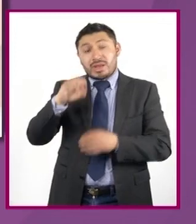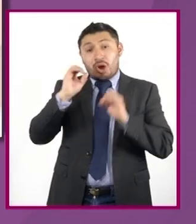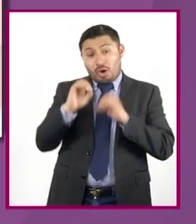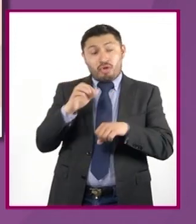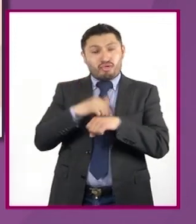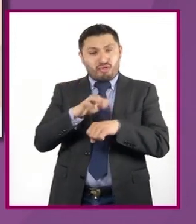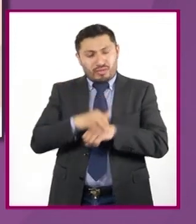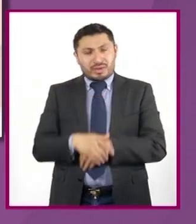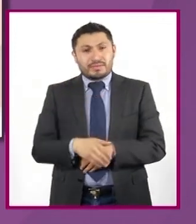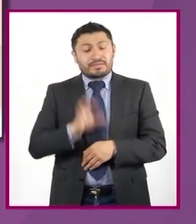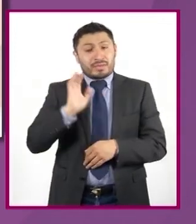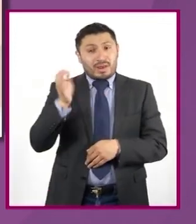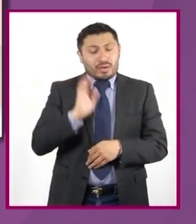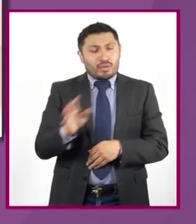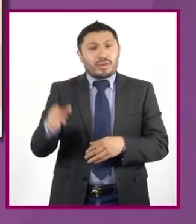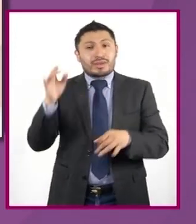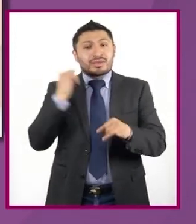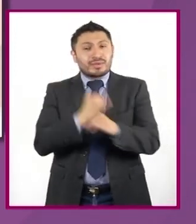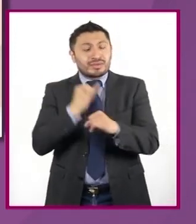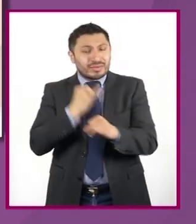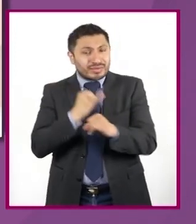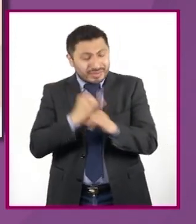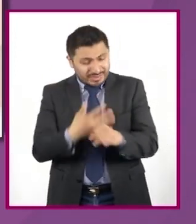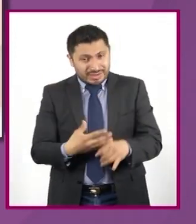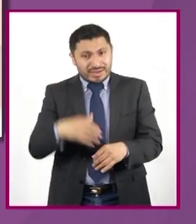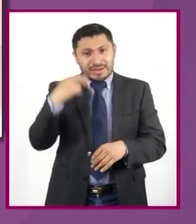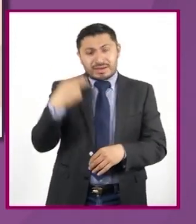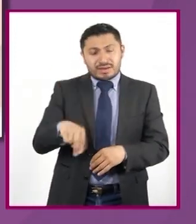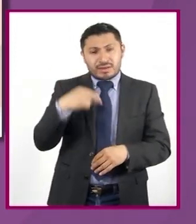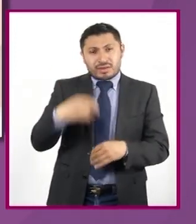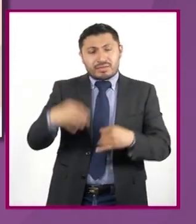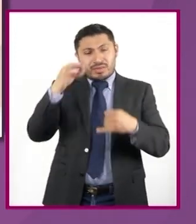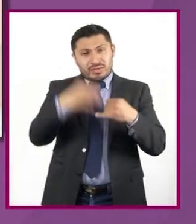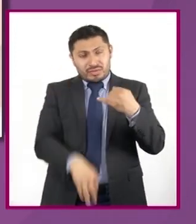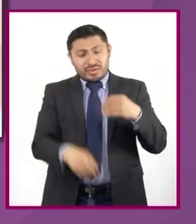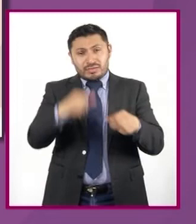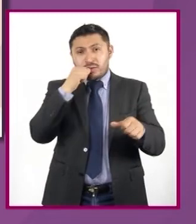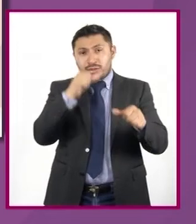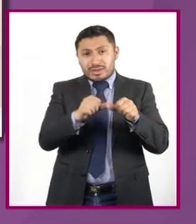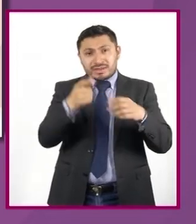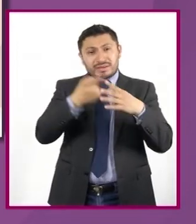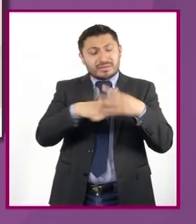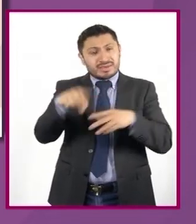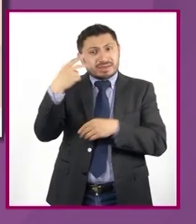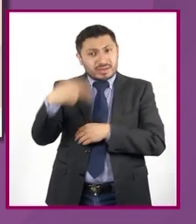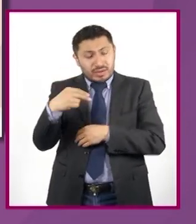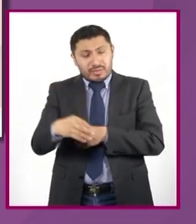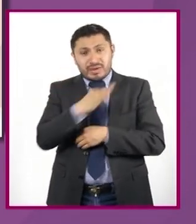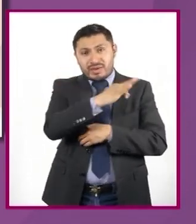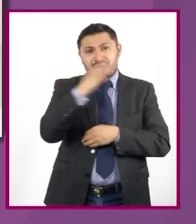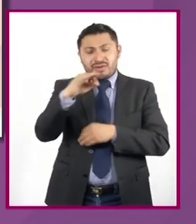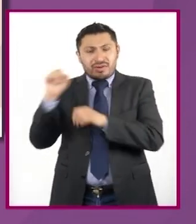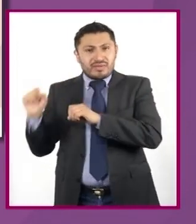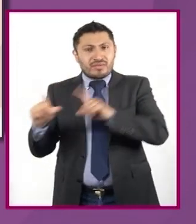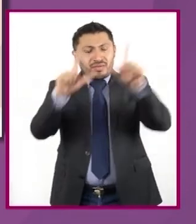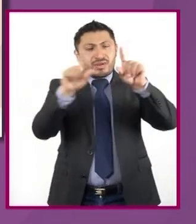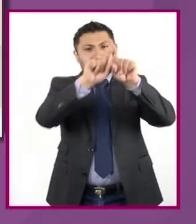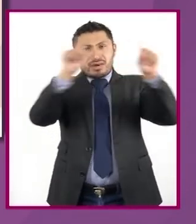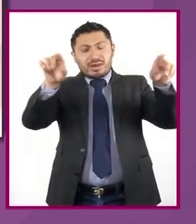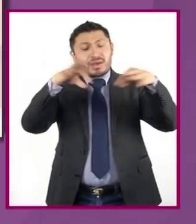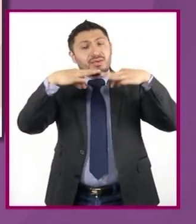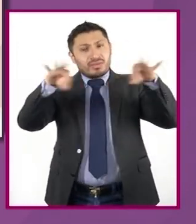los documentos electrónicos, apellido e iniciales del nombre, fecha de publicación, título del